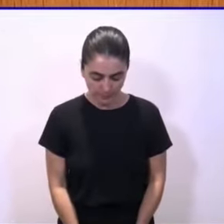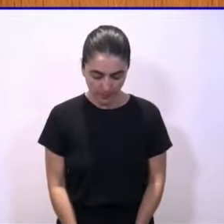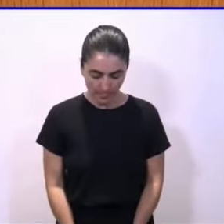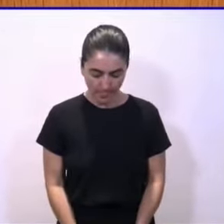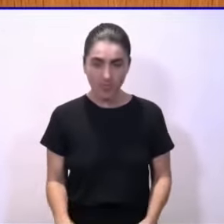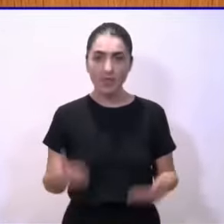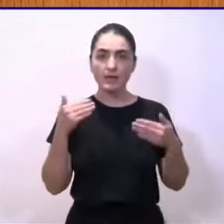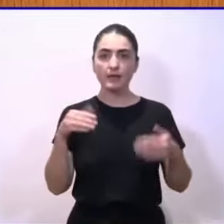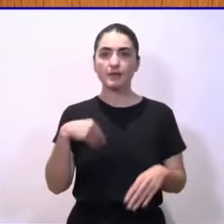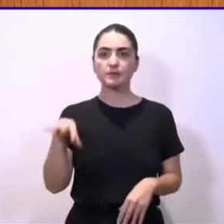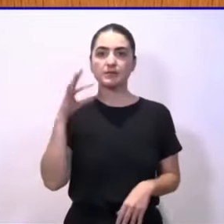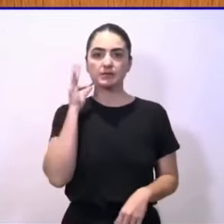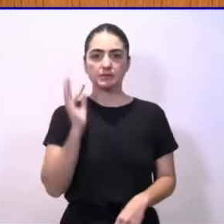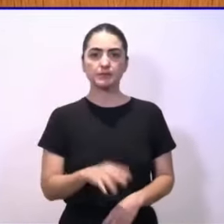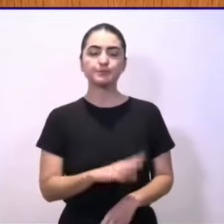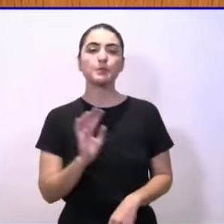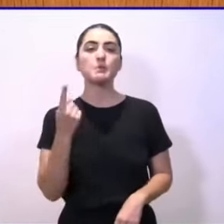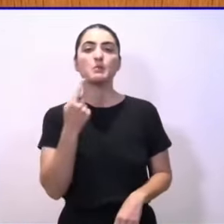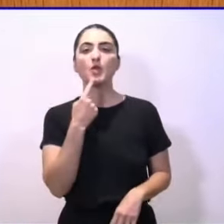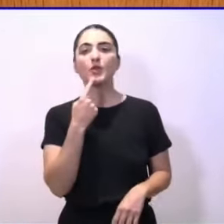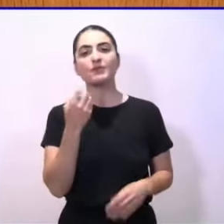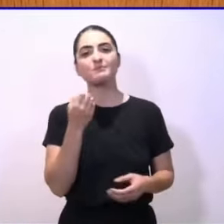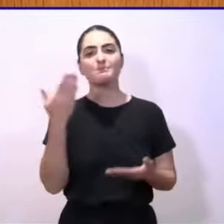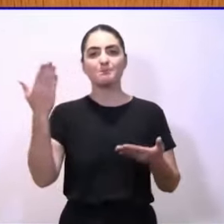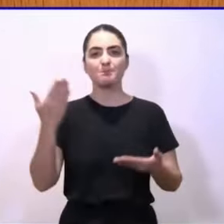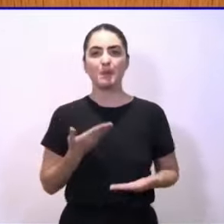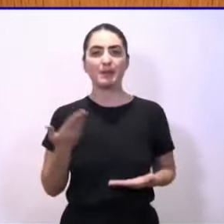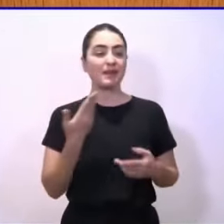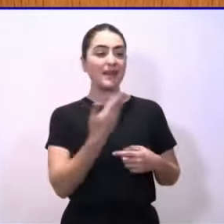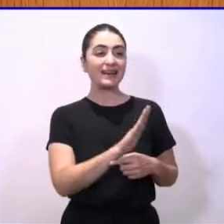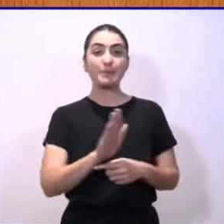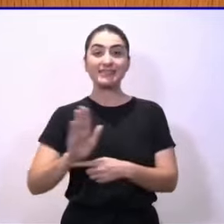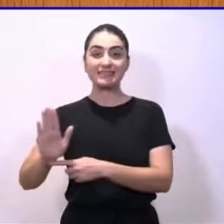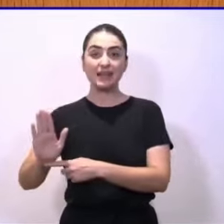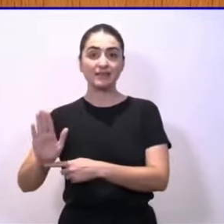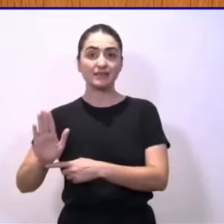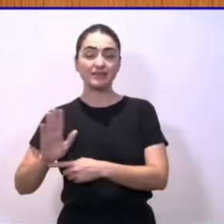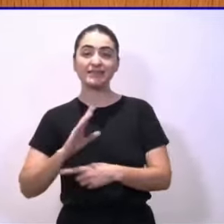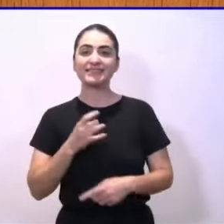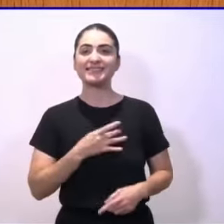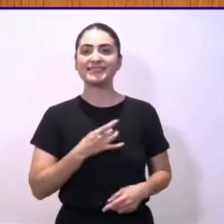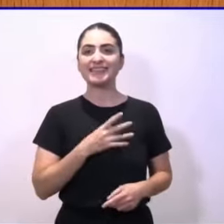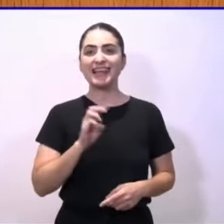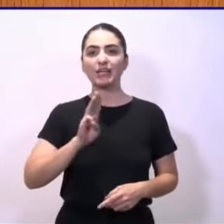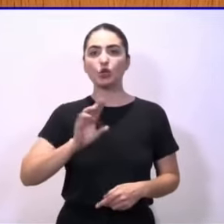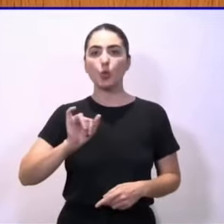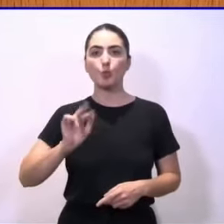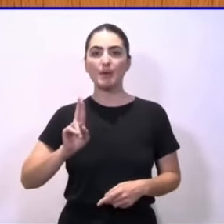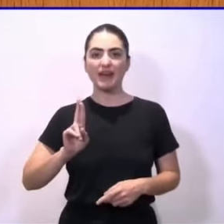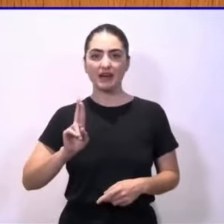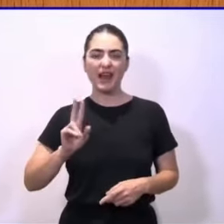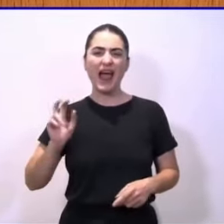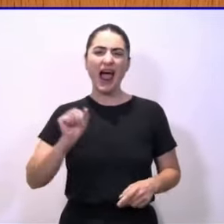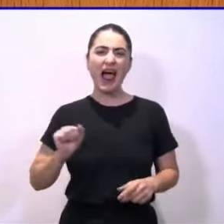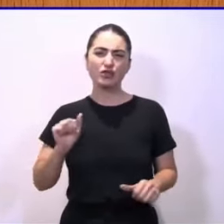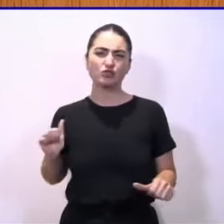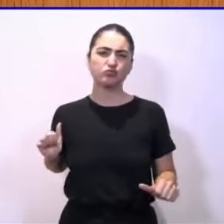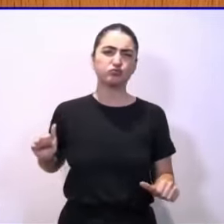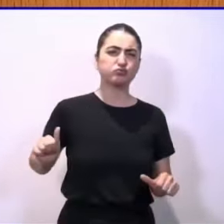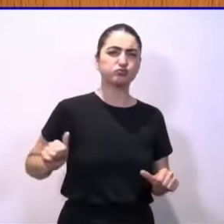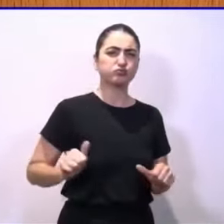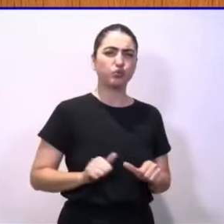Gracias, presidenta. En primer lugar, quiero dar la bienvenida a los representantes del sindicato PIR, que llevan años